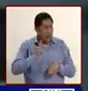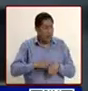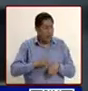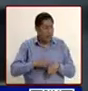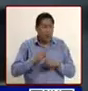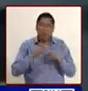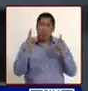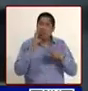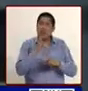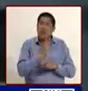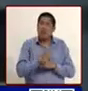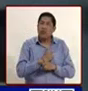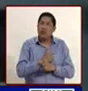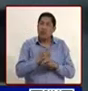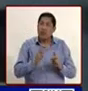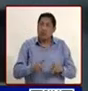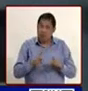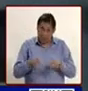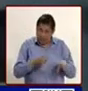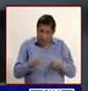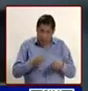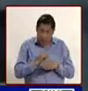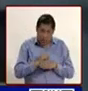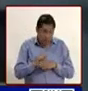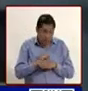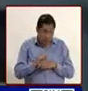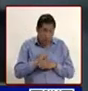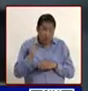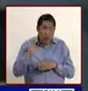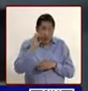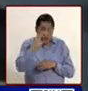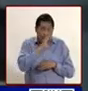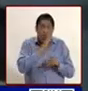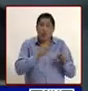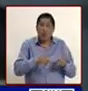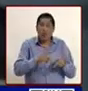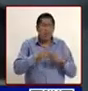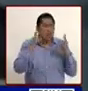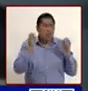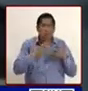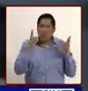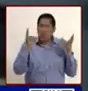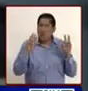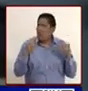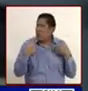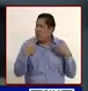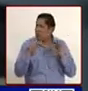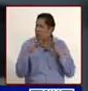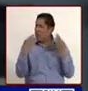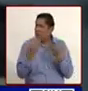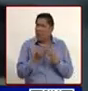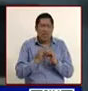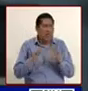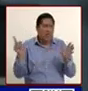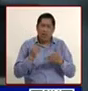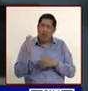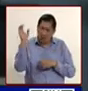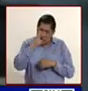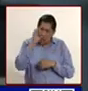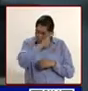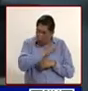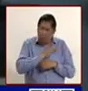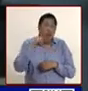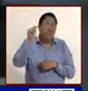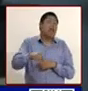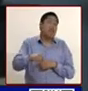tienen sumamente cuidado estas personas quienes hacen estas prácticas en buscar a personas indigentes que no tengan familia, que nadie los pueda buscar,